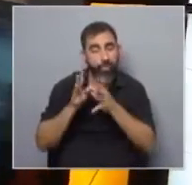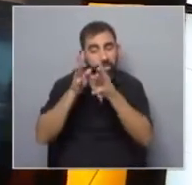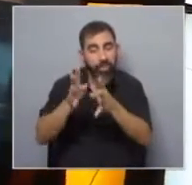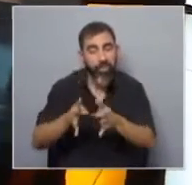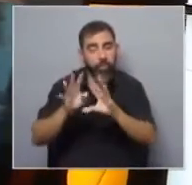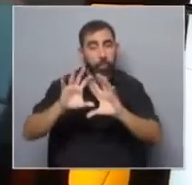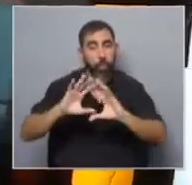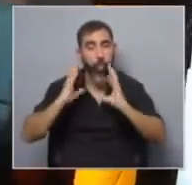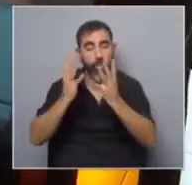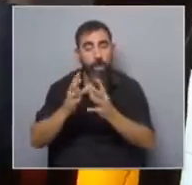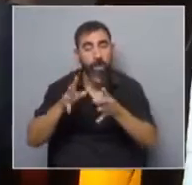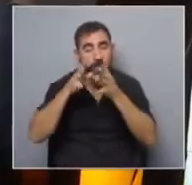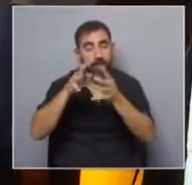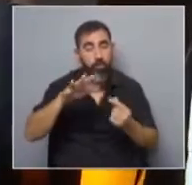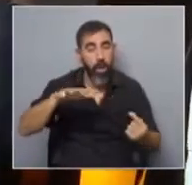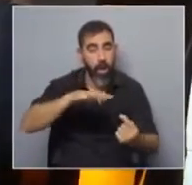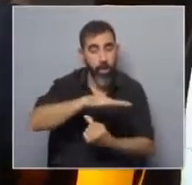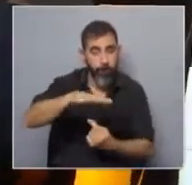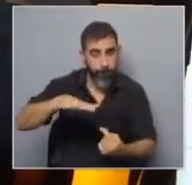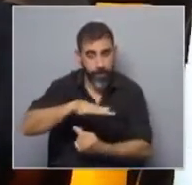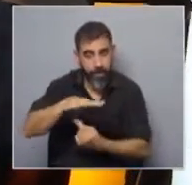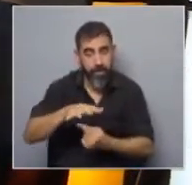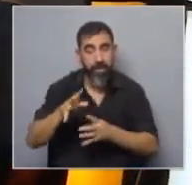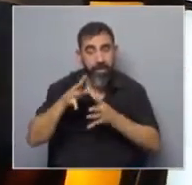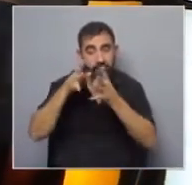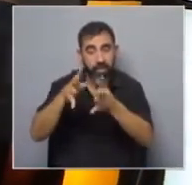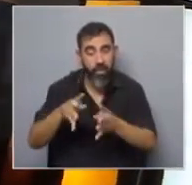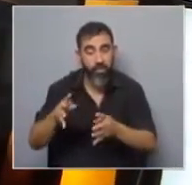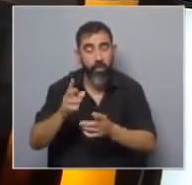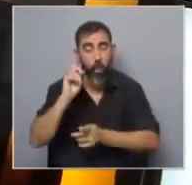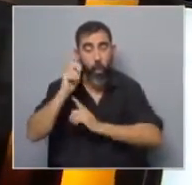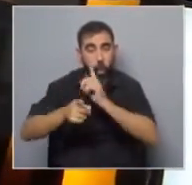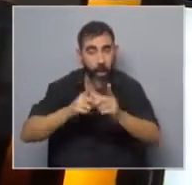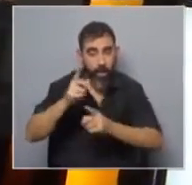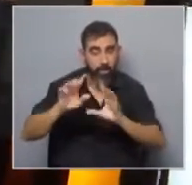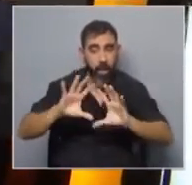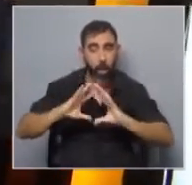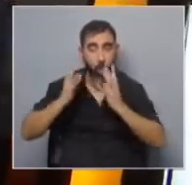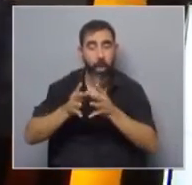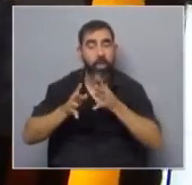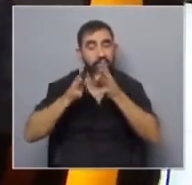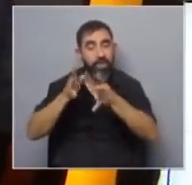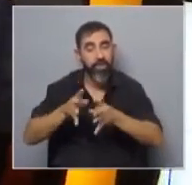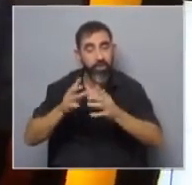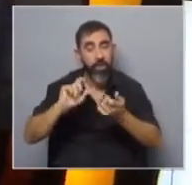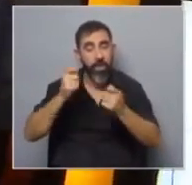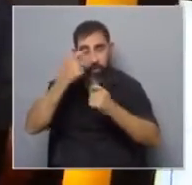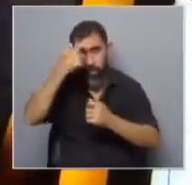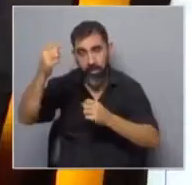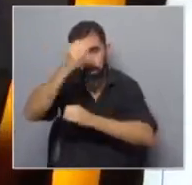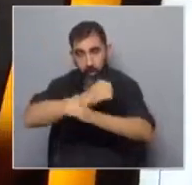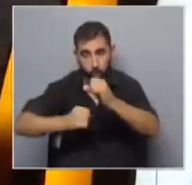con desafíos ambientales, con desafíos de la gobernanza global, los desafíos del cambio tecnológico,